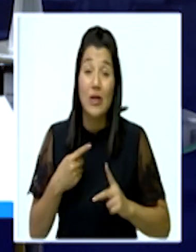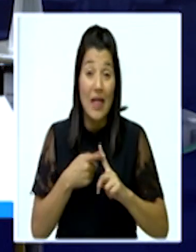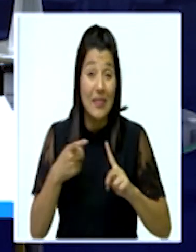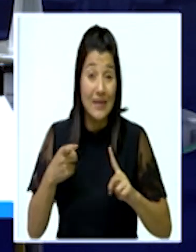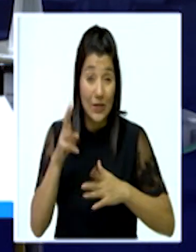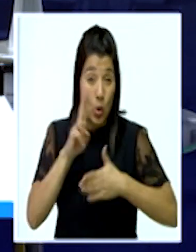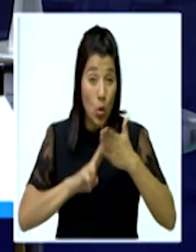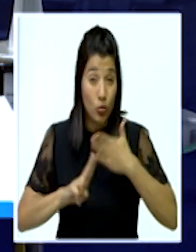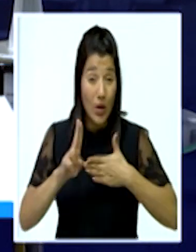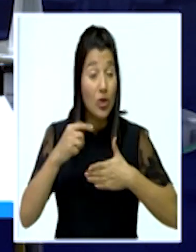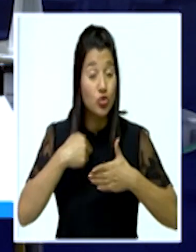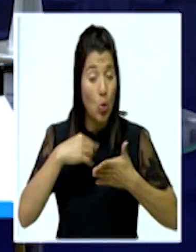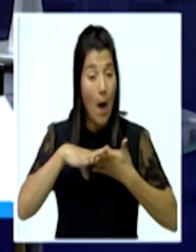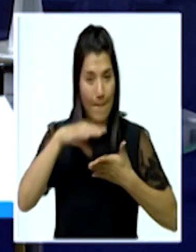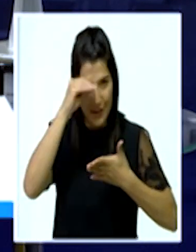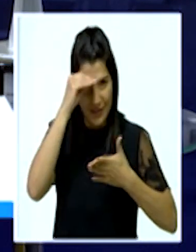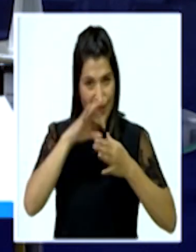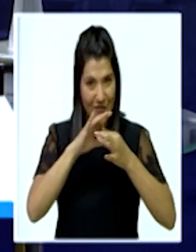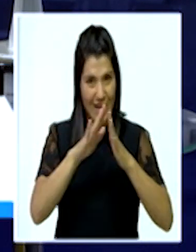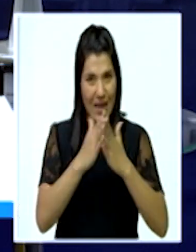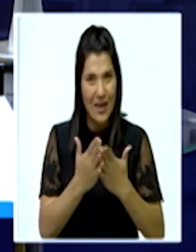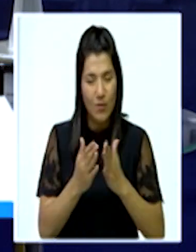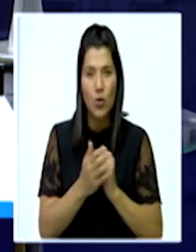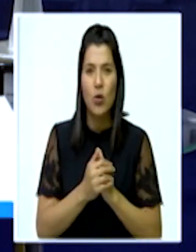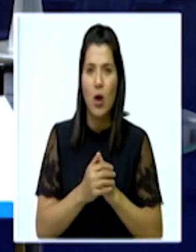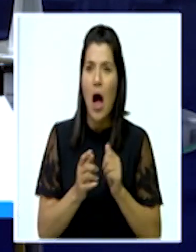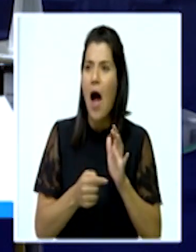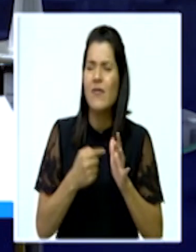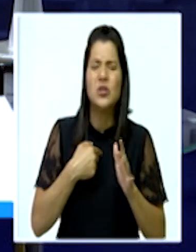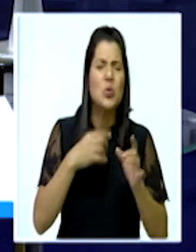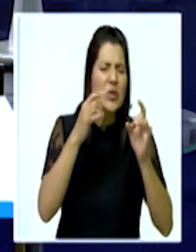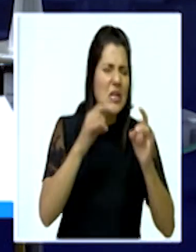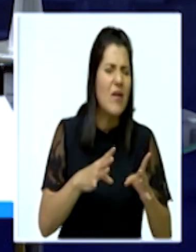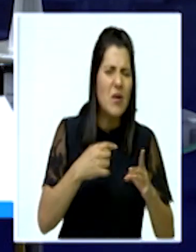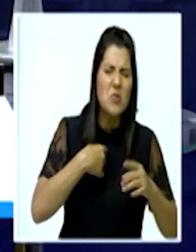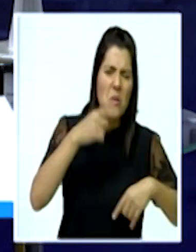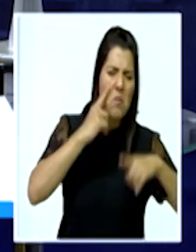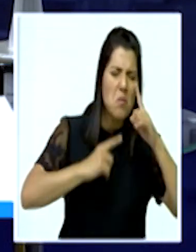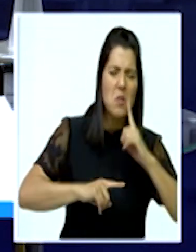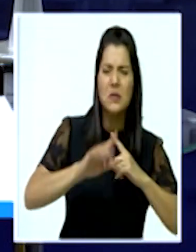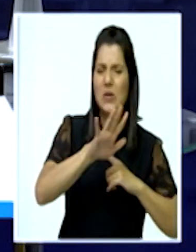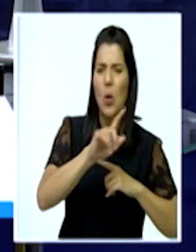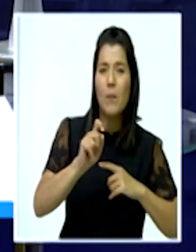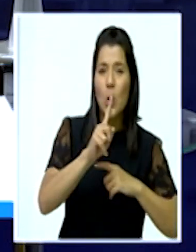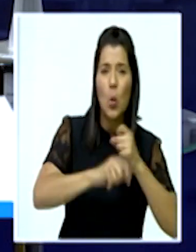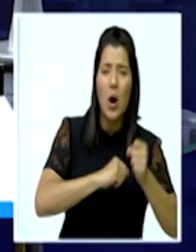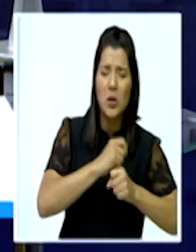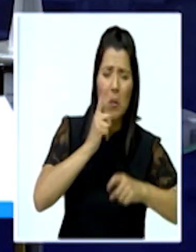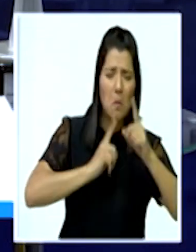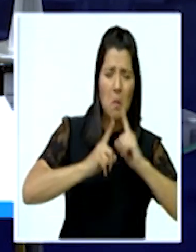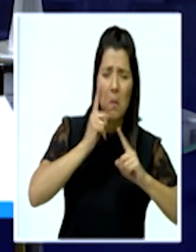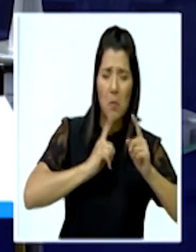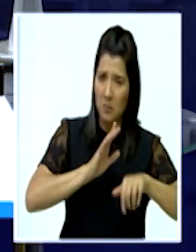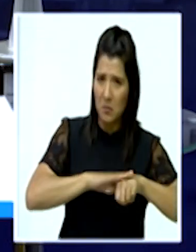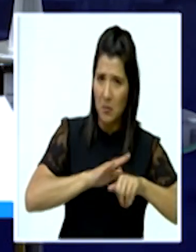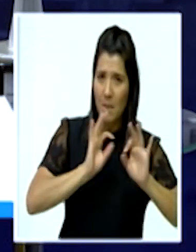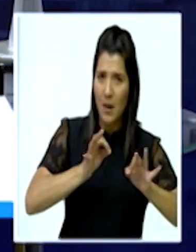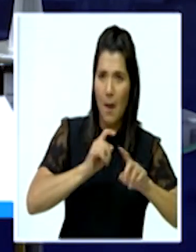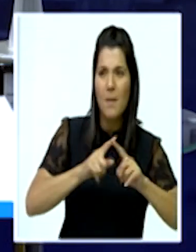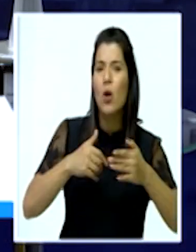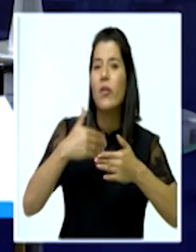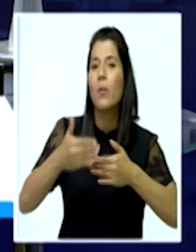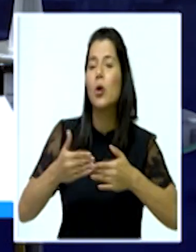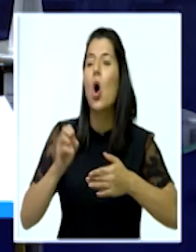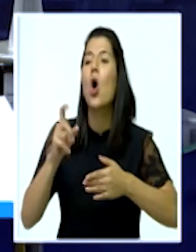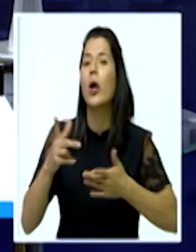también a mí misma me digo, sí, esto es terrible, voy a darme el permiso de llorar que 6 meses, 5 meses, 1 año, pero después, ok, ¿qué sentido le voy a